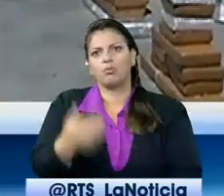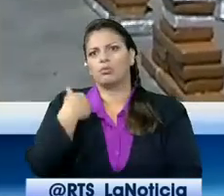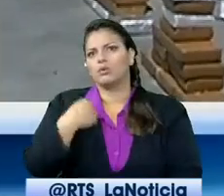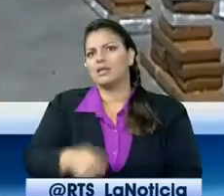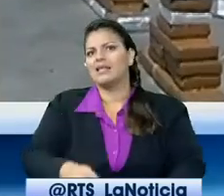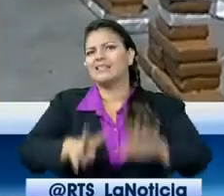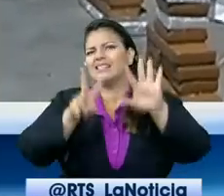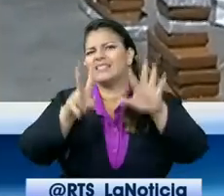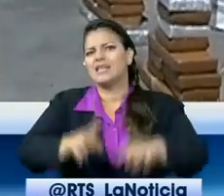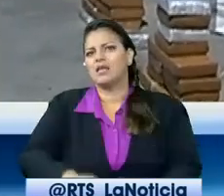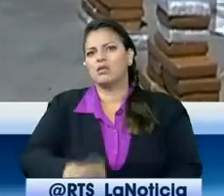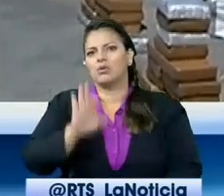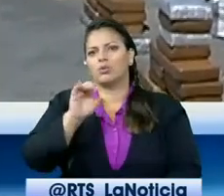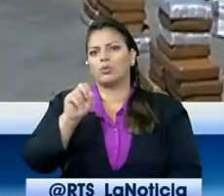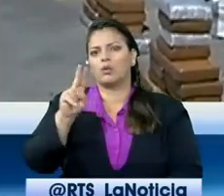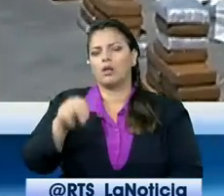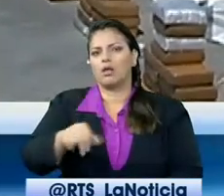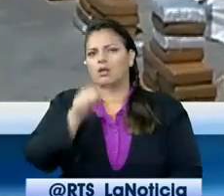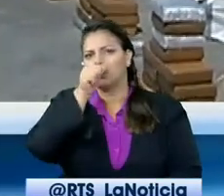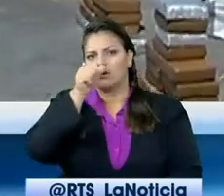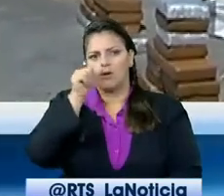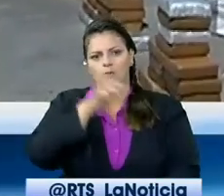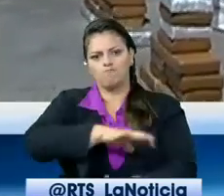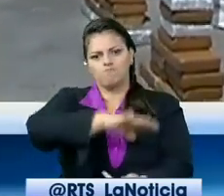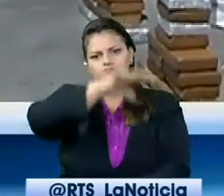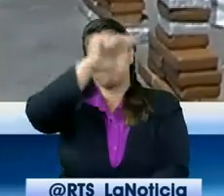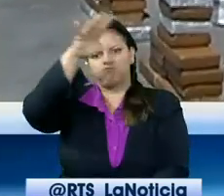droga incautada, informó Charlie Pisa.